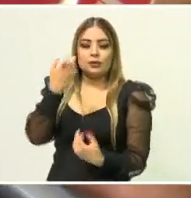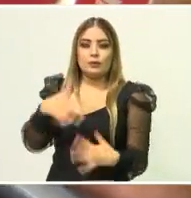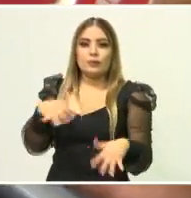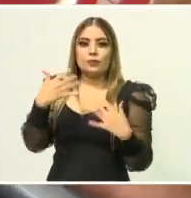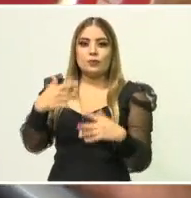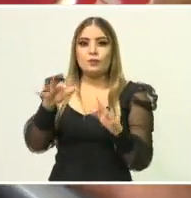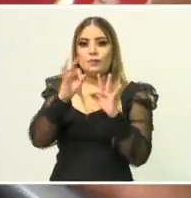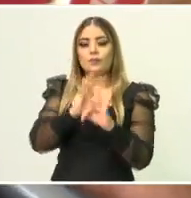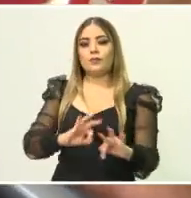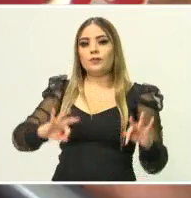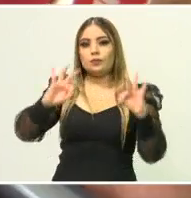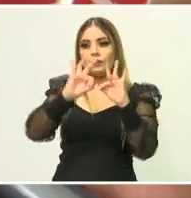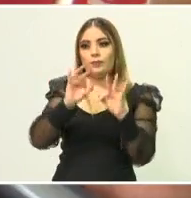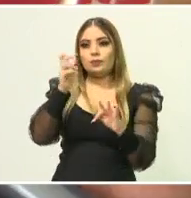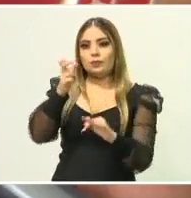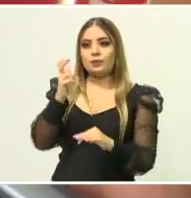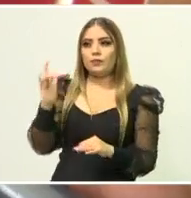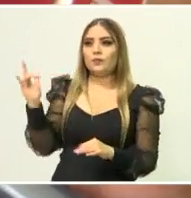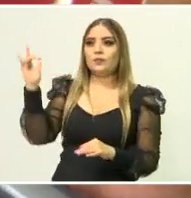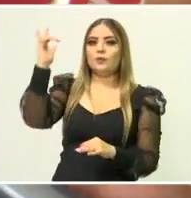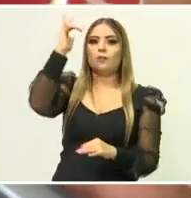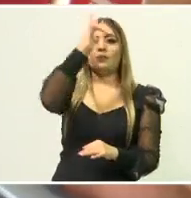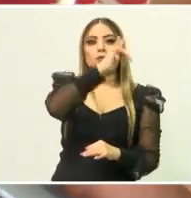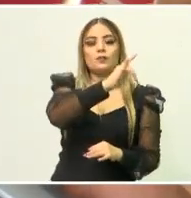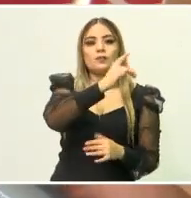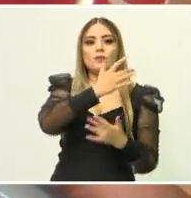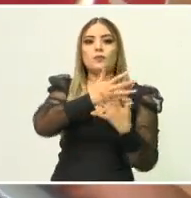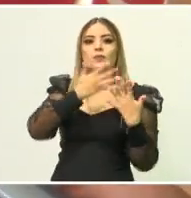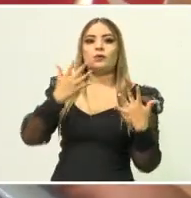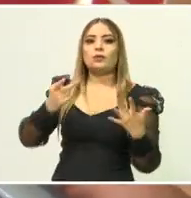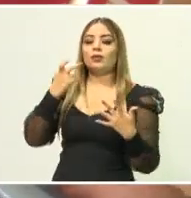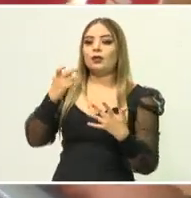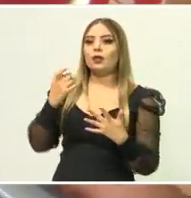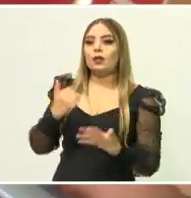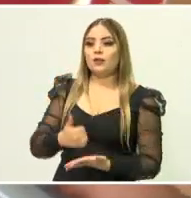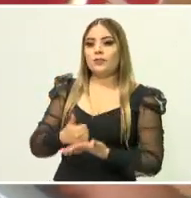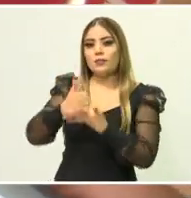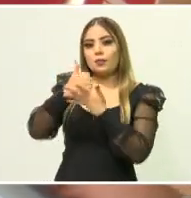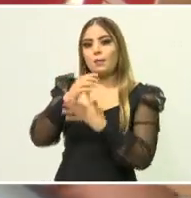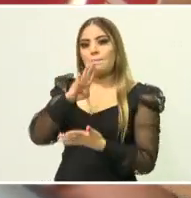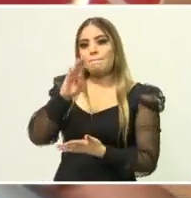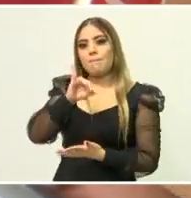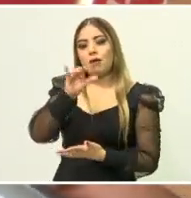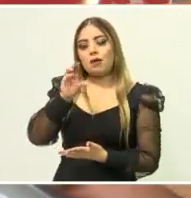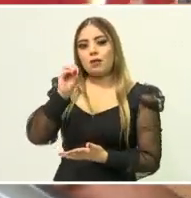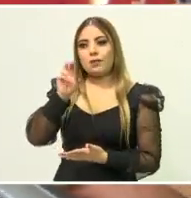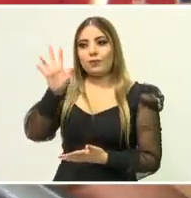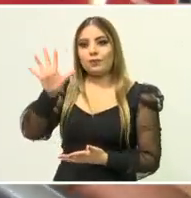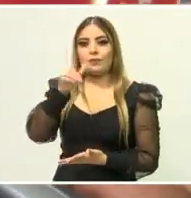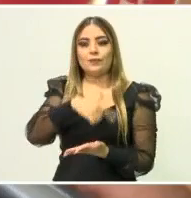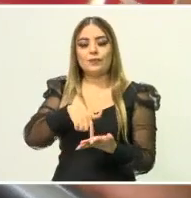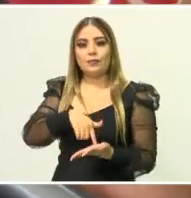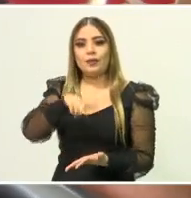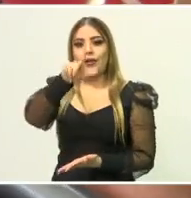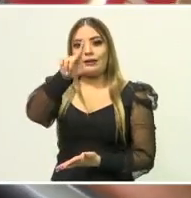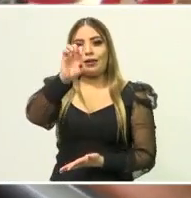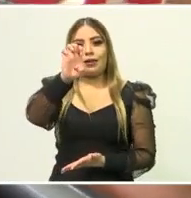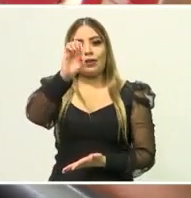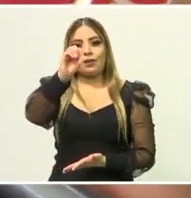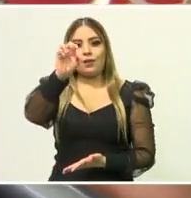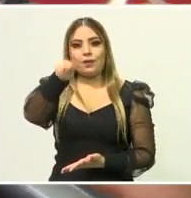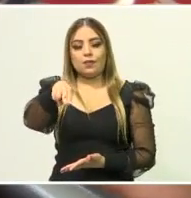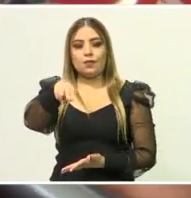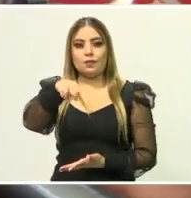el este vuelo que ahora va esta ruta que va al Bajío a León Guanajuato Y bueno pues definitivamente